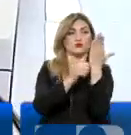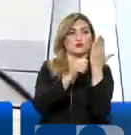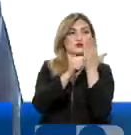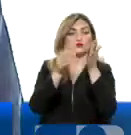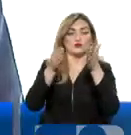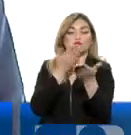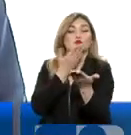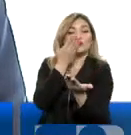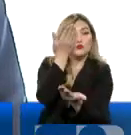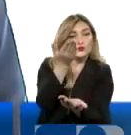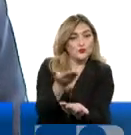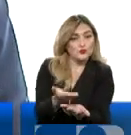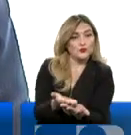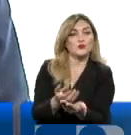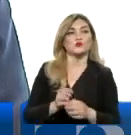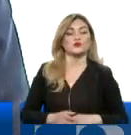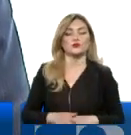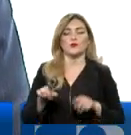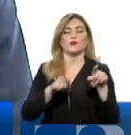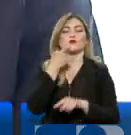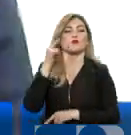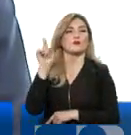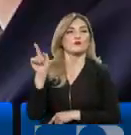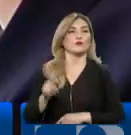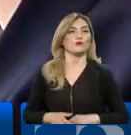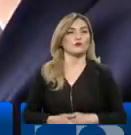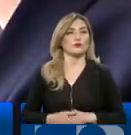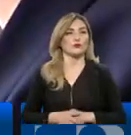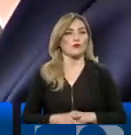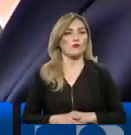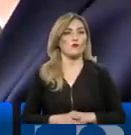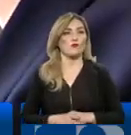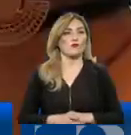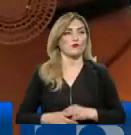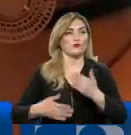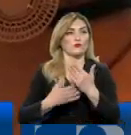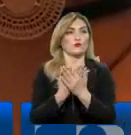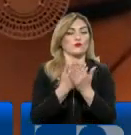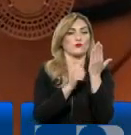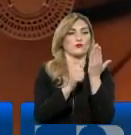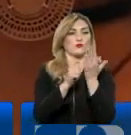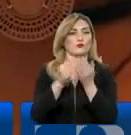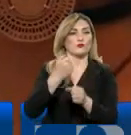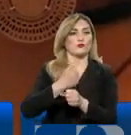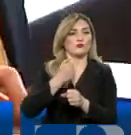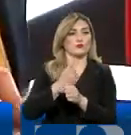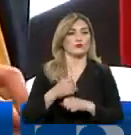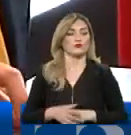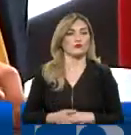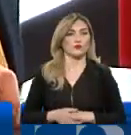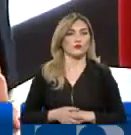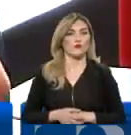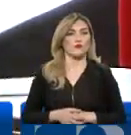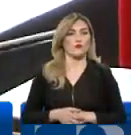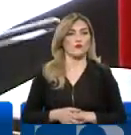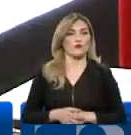ministros que estuvieron aquí. Ahí tienen ustedes algunas de las imágenes de los nuevos funcionarios del gabinete. Y asimismo, el